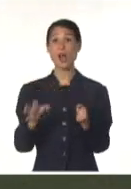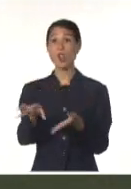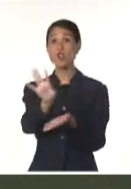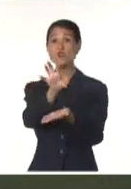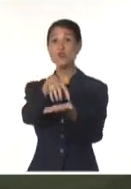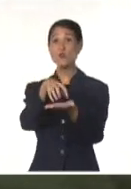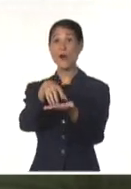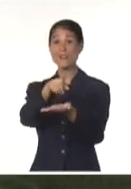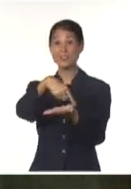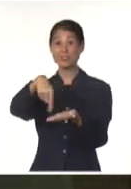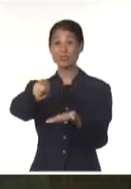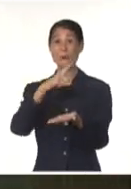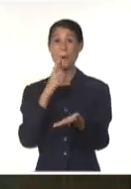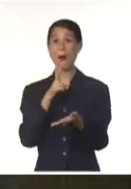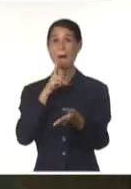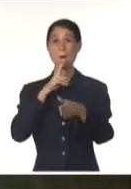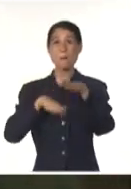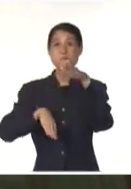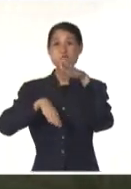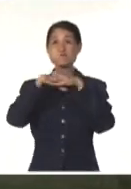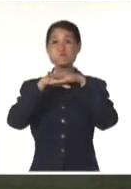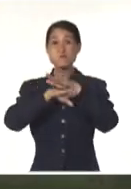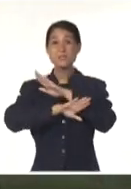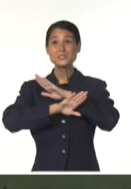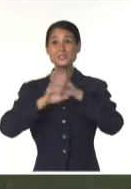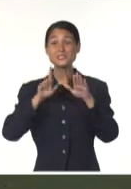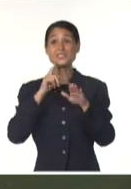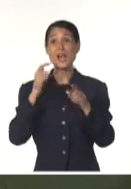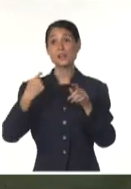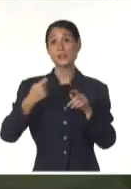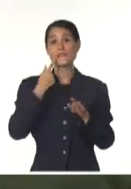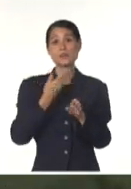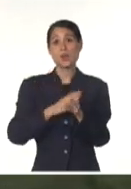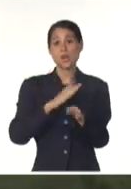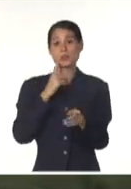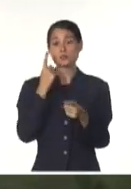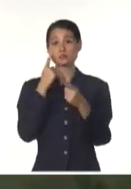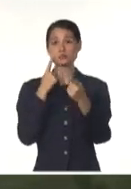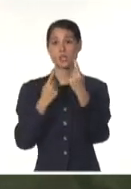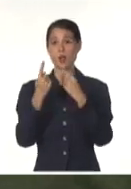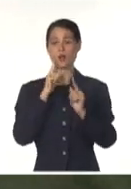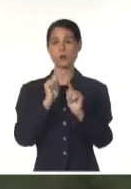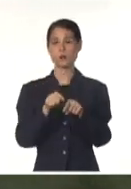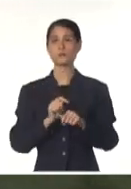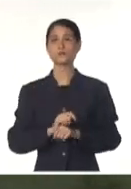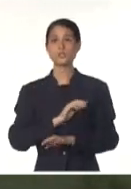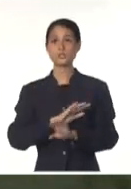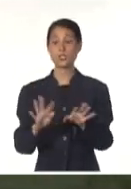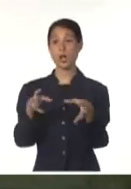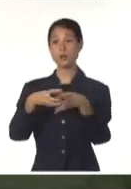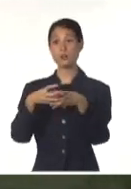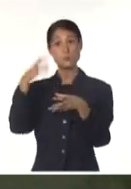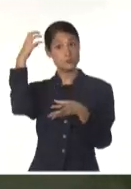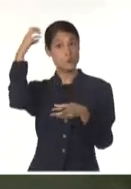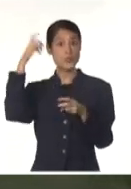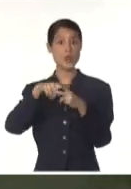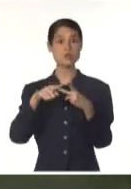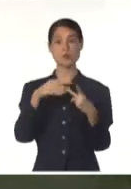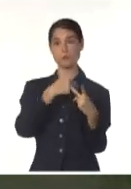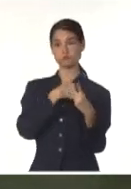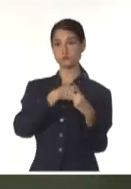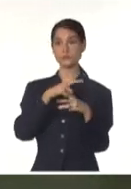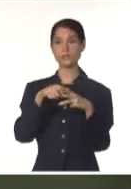se ha podido entrar. Aquí hay que destacar el apoyo que han dado las Fuerzas Armadas Revolucionarias y el Ministerio del Interior para